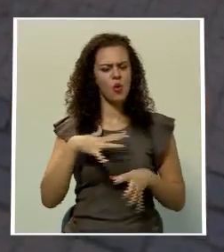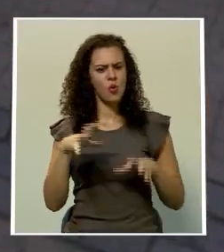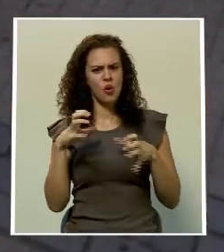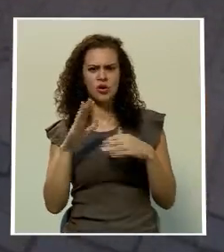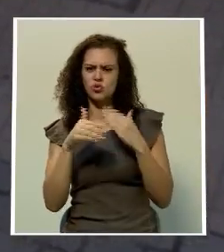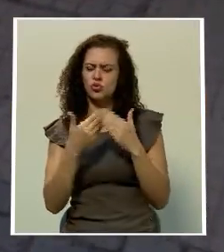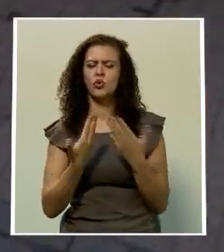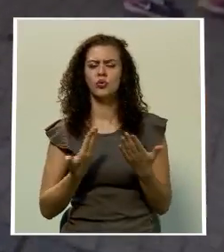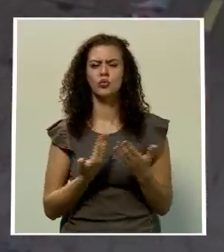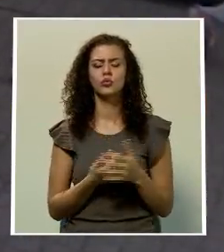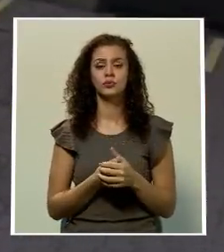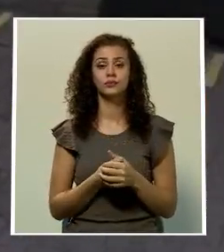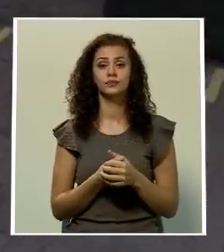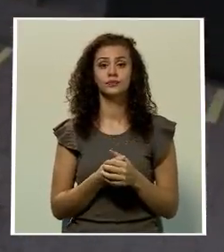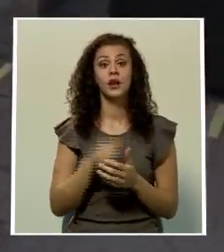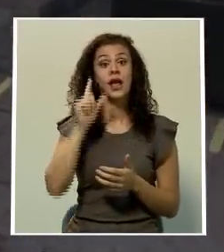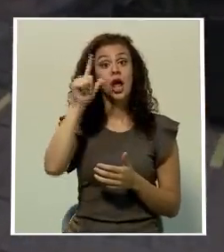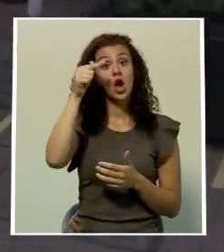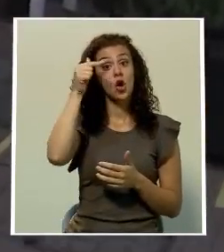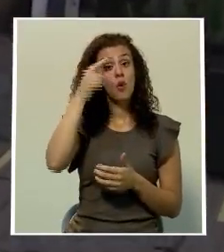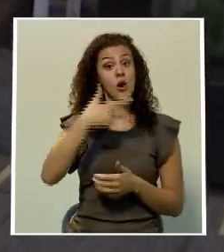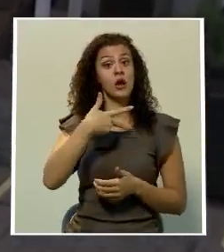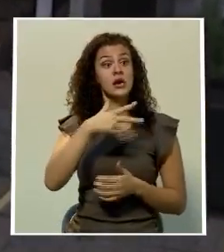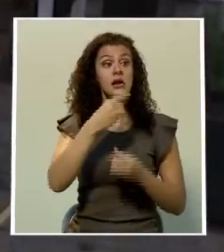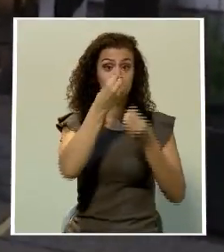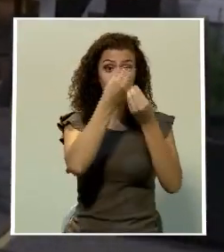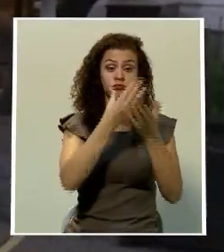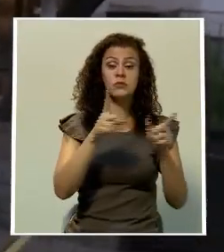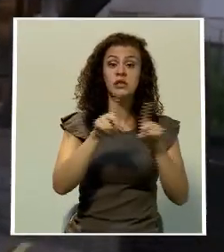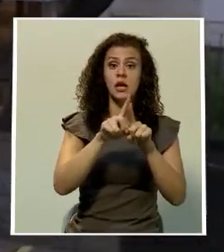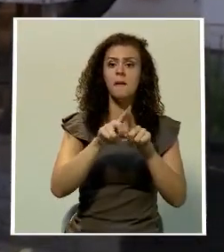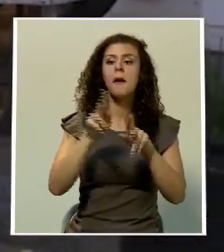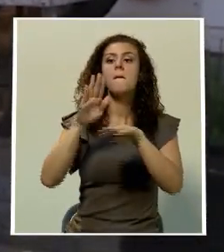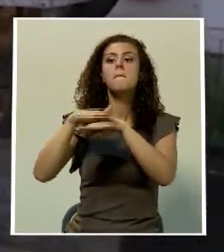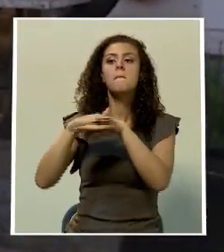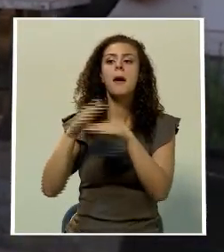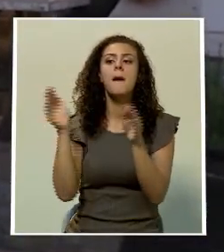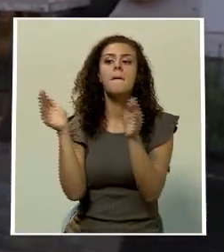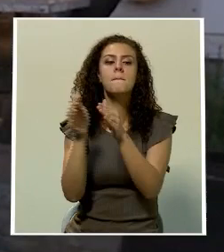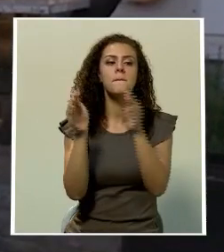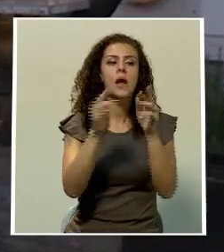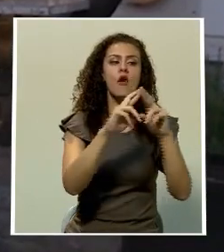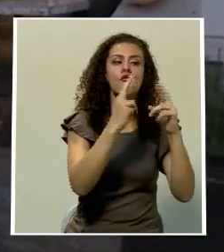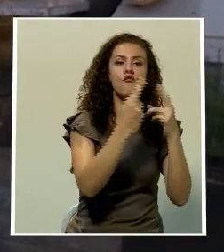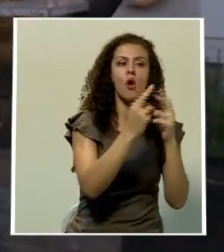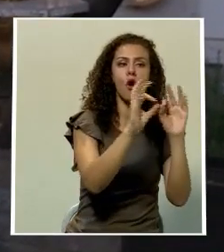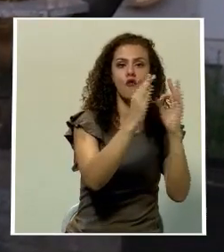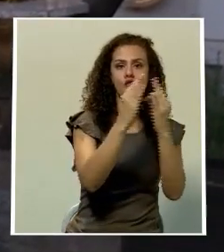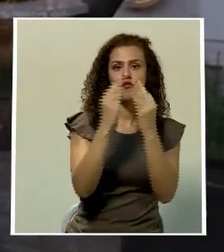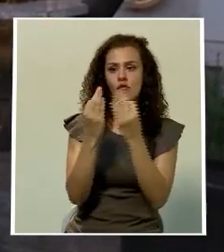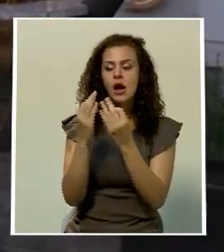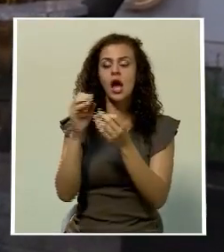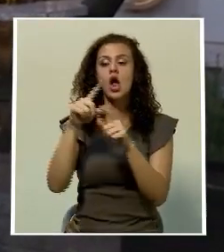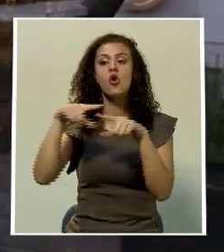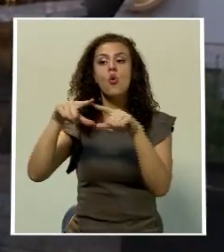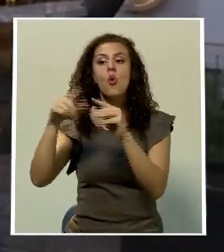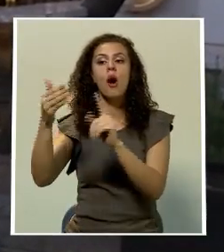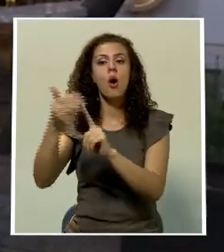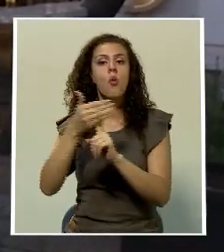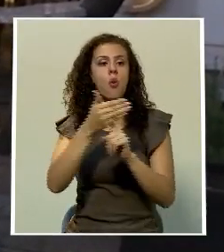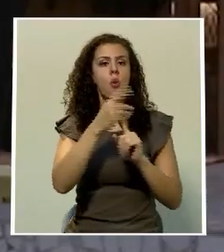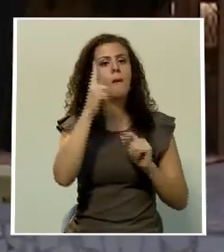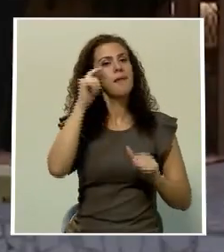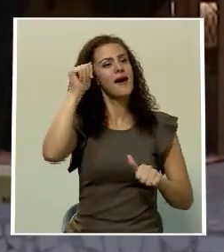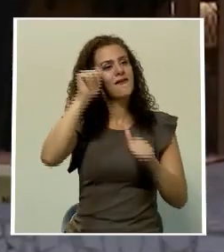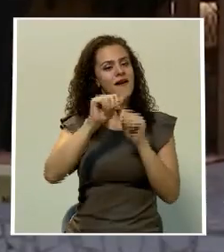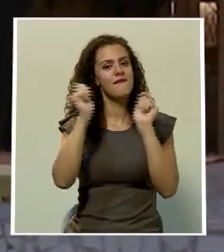todo. El gobierno chileno anunció además que permitirá pequeñas reuniones familiares en las zonas bajo cuarentena para